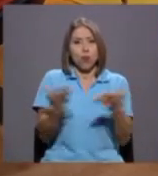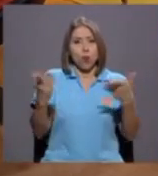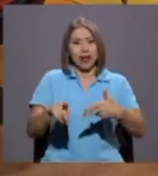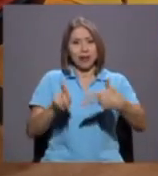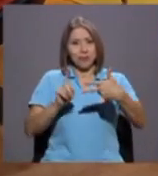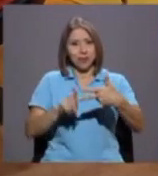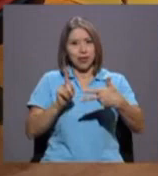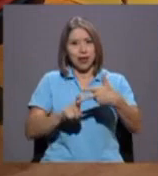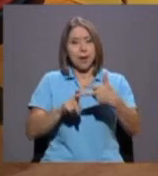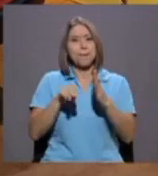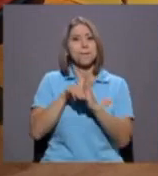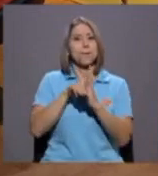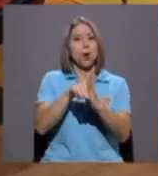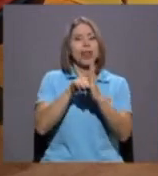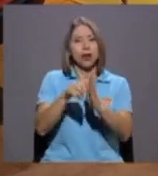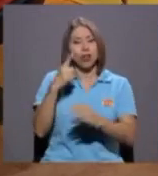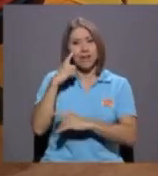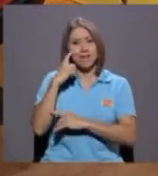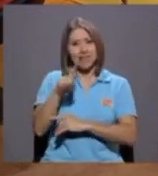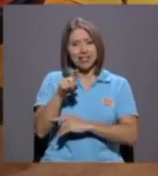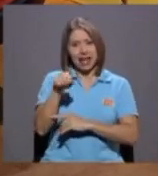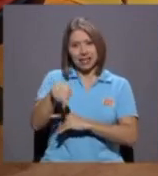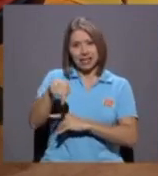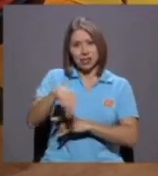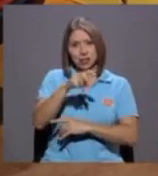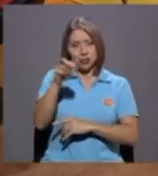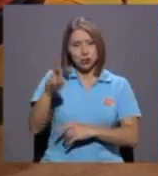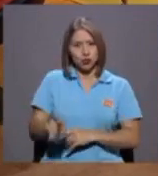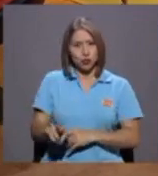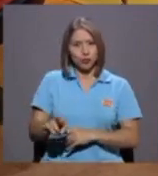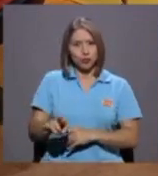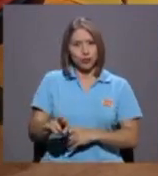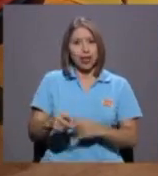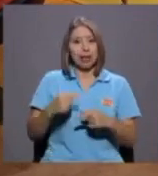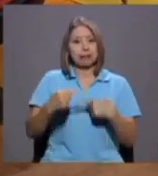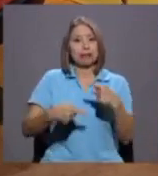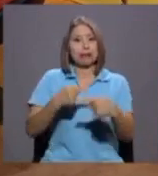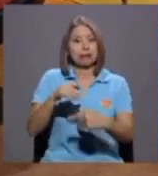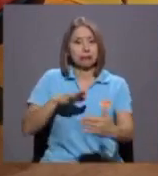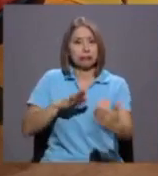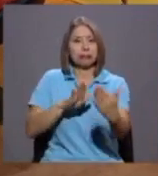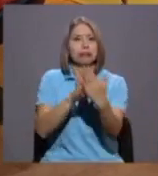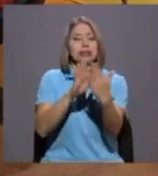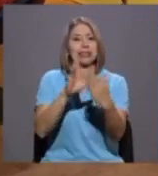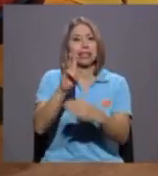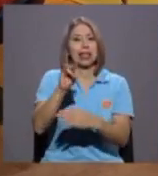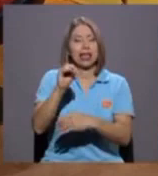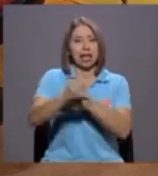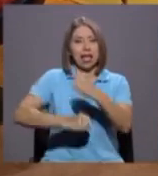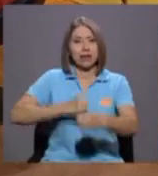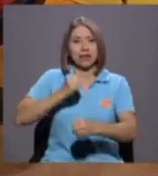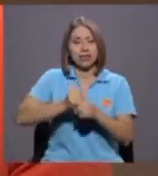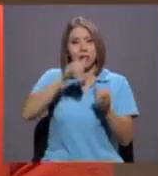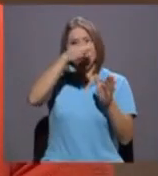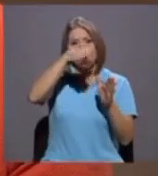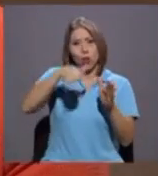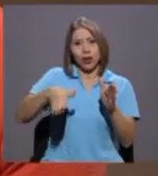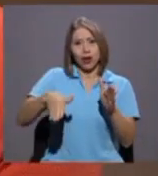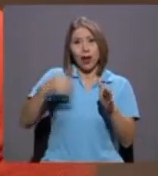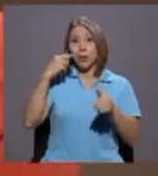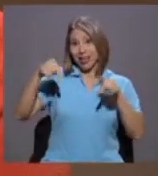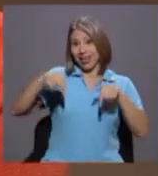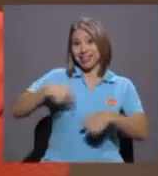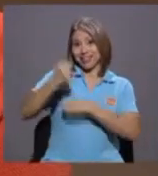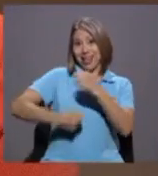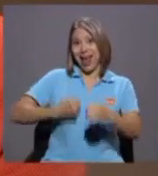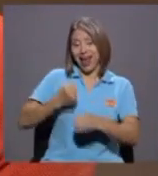sobre el modelo de fiscalización en Costa Rica de cara al 70 aniversario de la Contraloría General, porque este año estamos